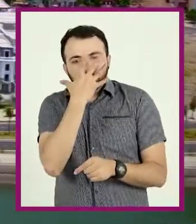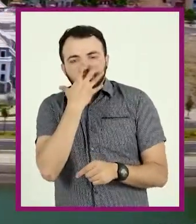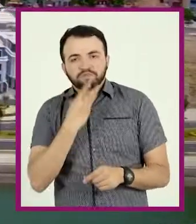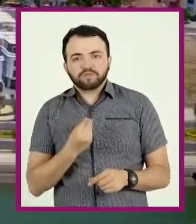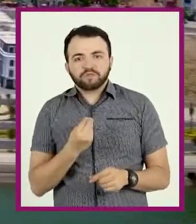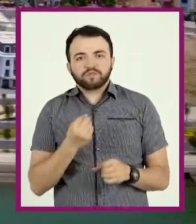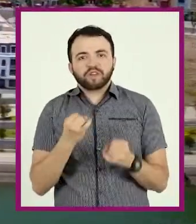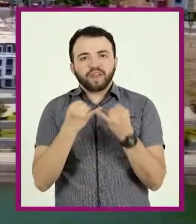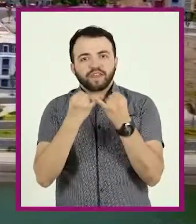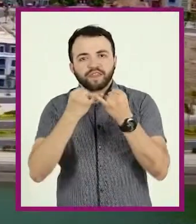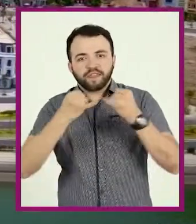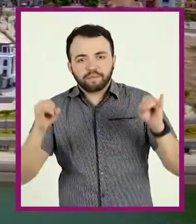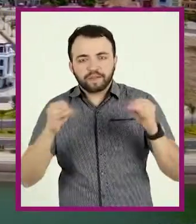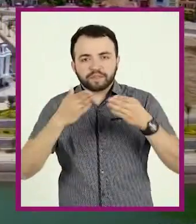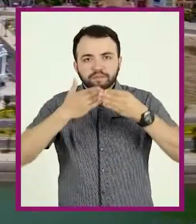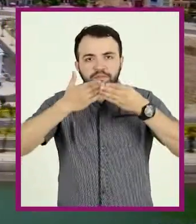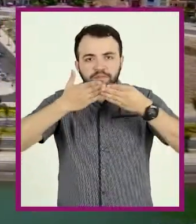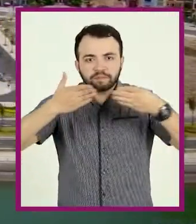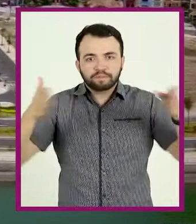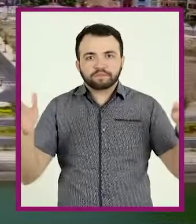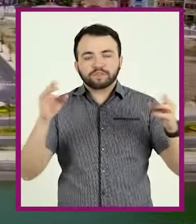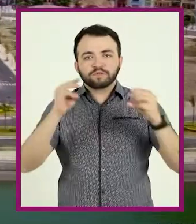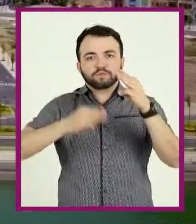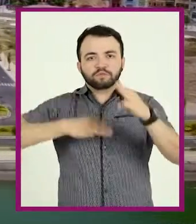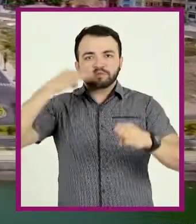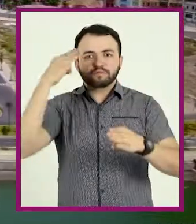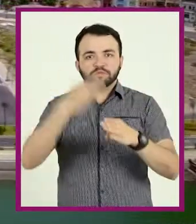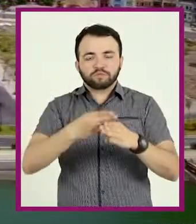abriendo ampliamente sus puertas al mundo.